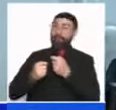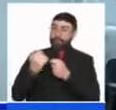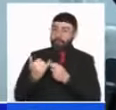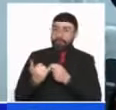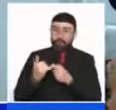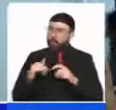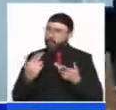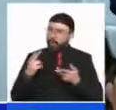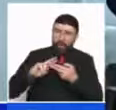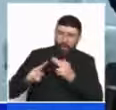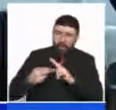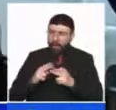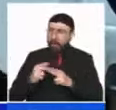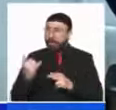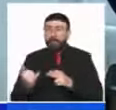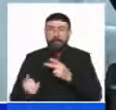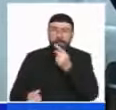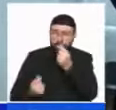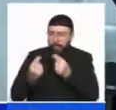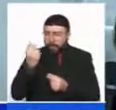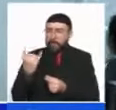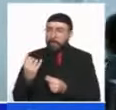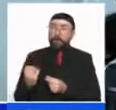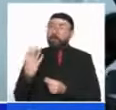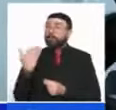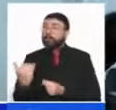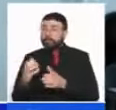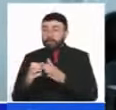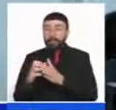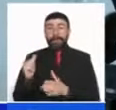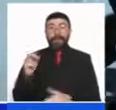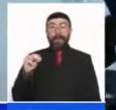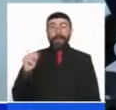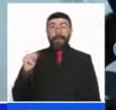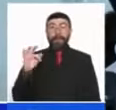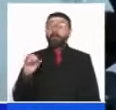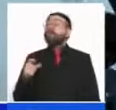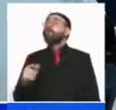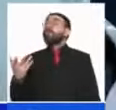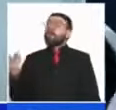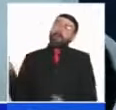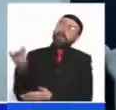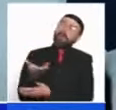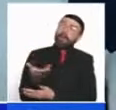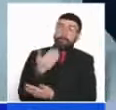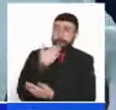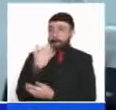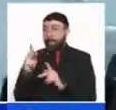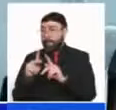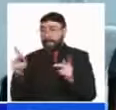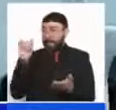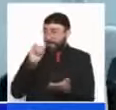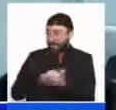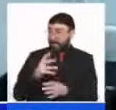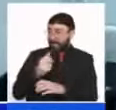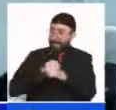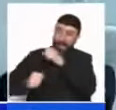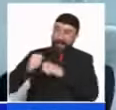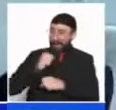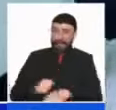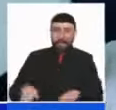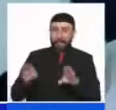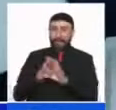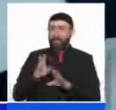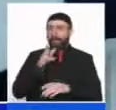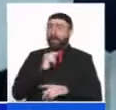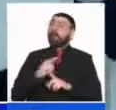¿Qué balance nos puede brindar, digamos, a esta altura de ANATO? ¿Ha surtido efecto? Porque sabemos que, digamos, el público no es el mismo que en años anteriores, pero que